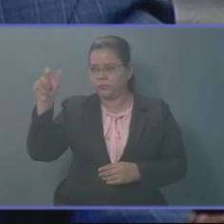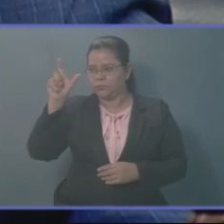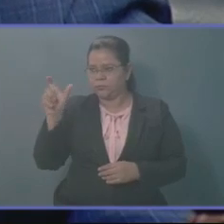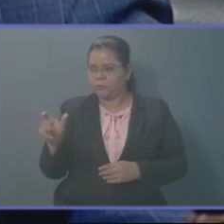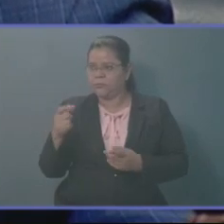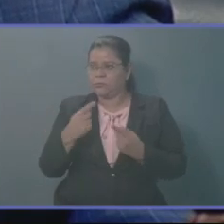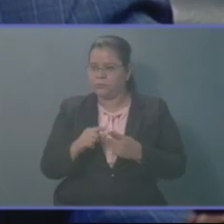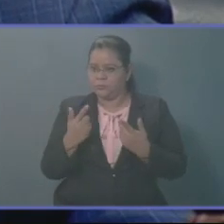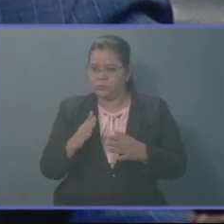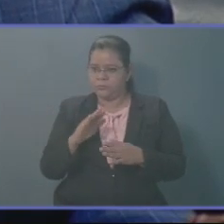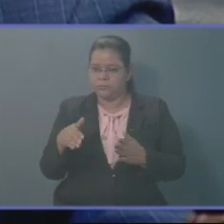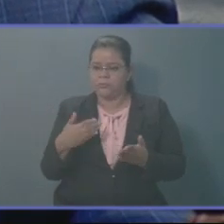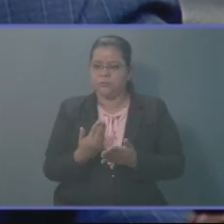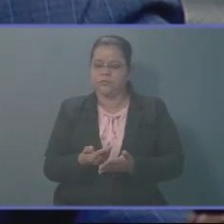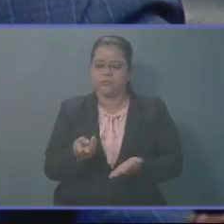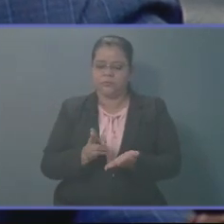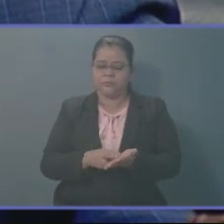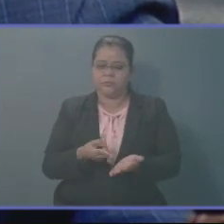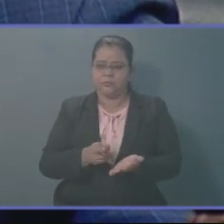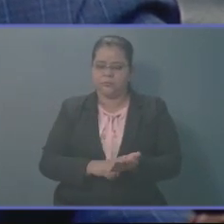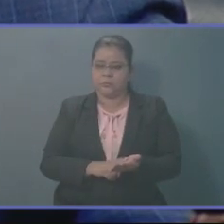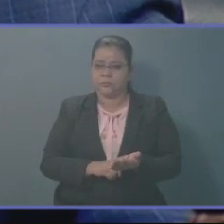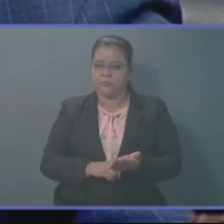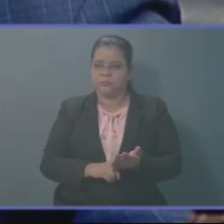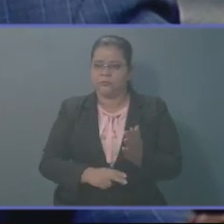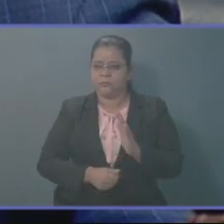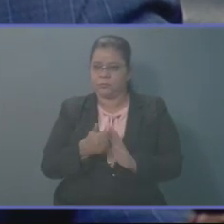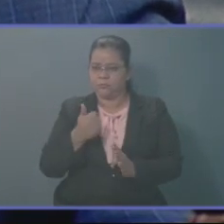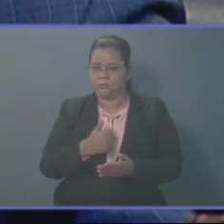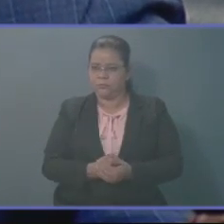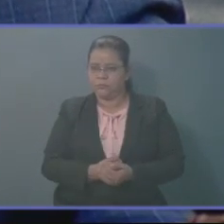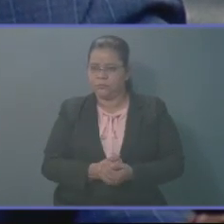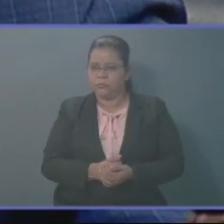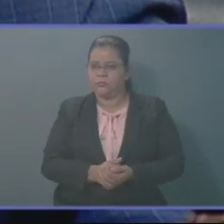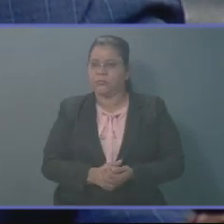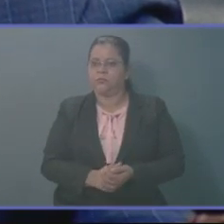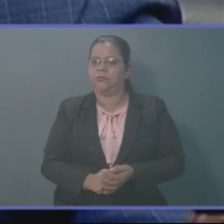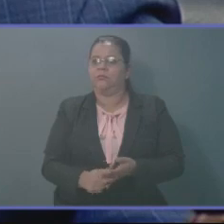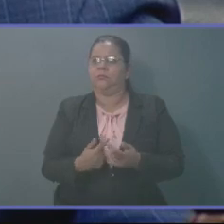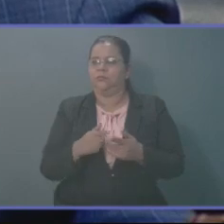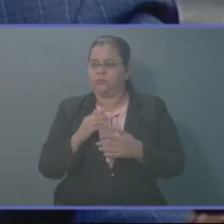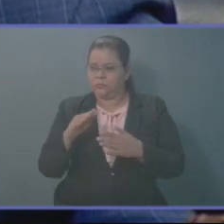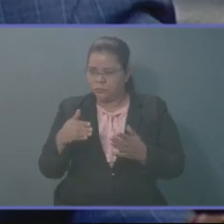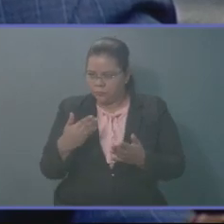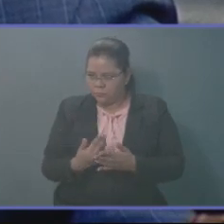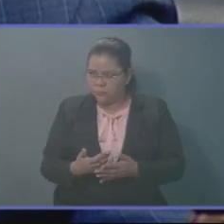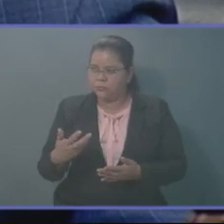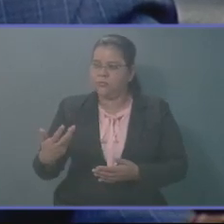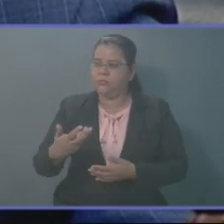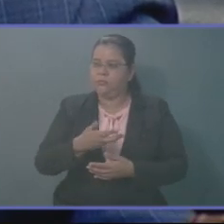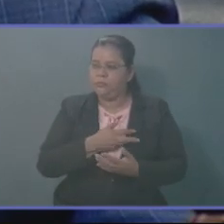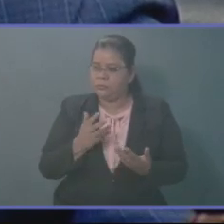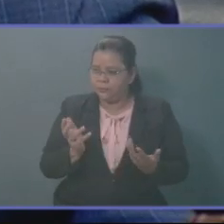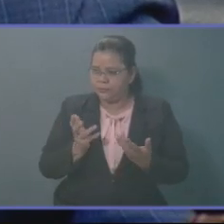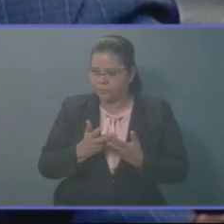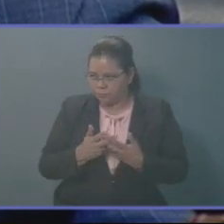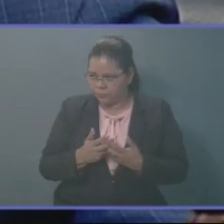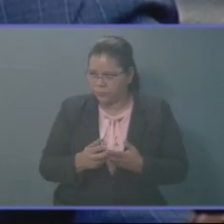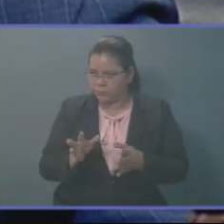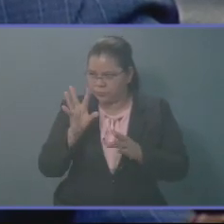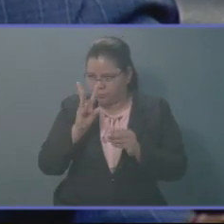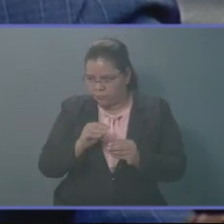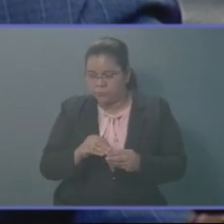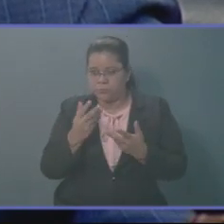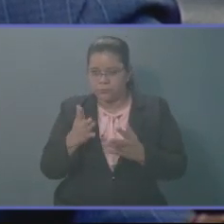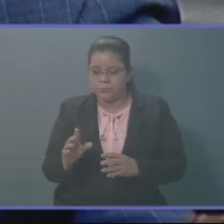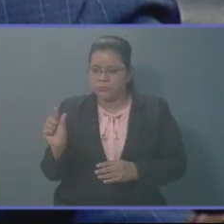de la contratación de créditos por el citado monto, o por una combinación de ambas operaciones, hasta complementar el monto que se